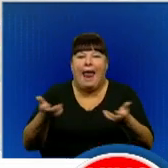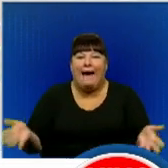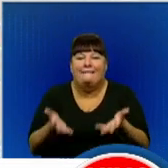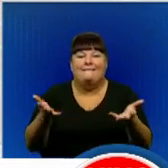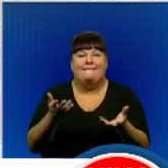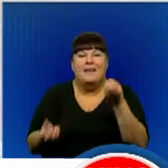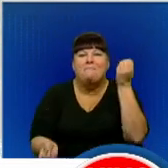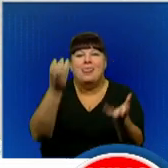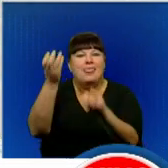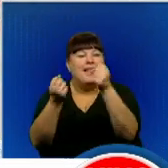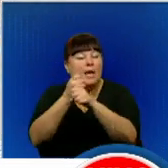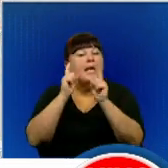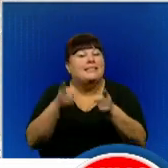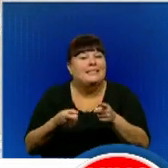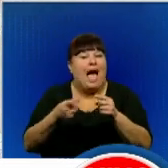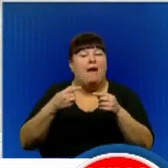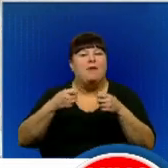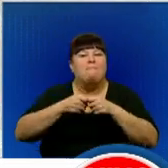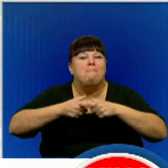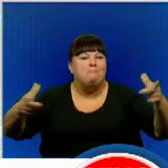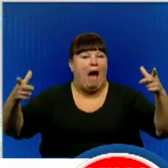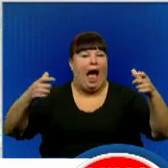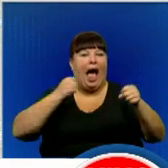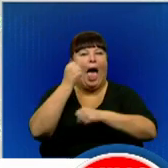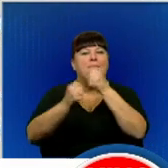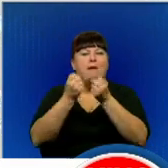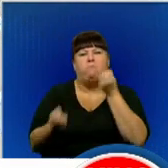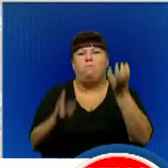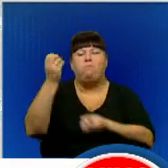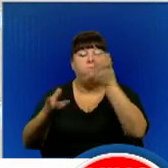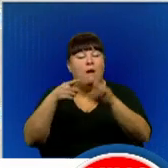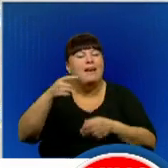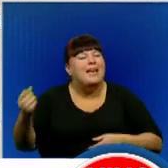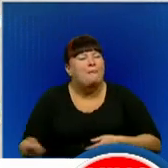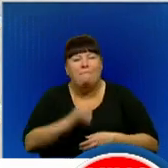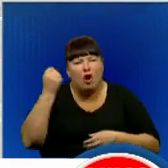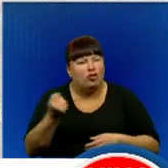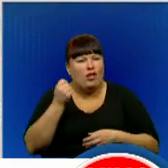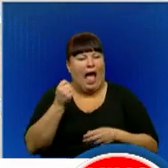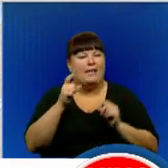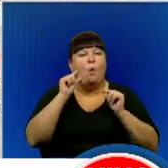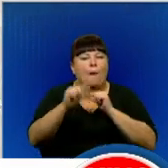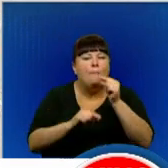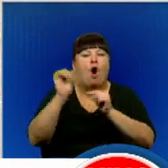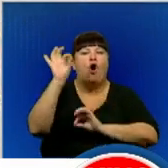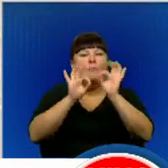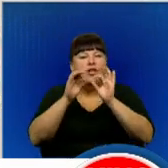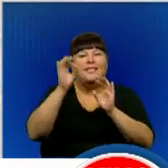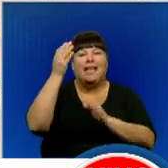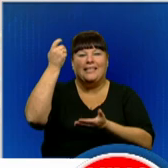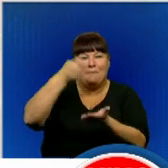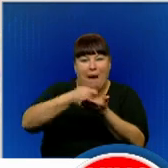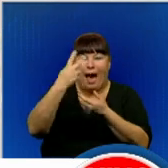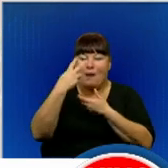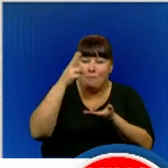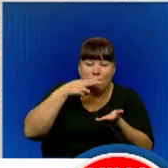pero sobre todo la proliferación de nuevas empresas es fundamental tener una escala progresiva de alícuotas